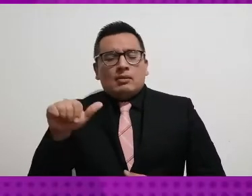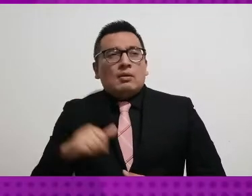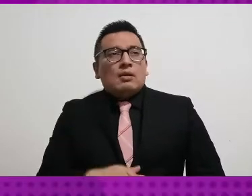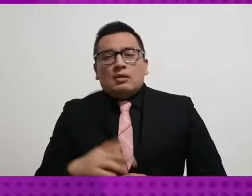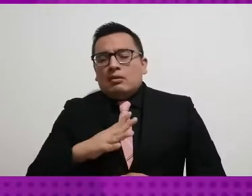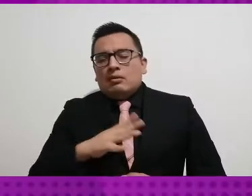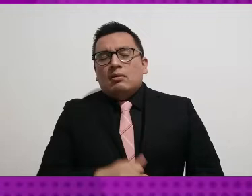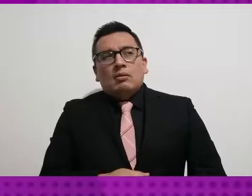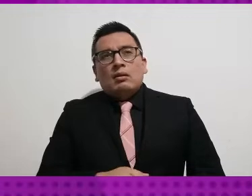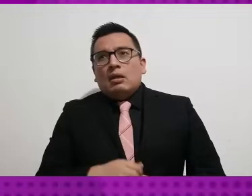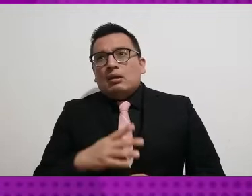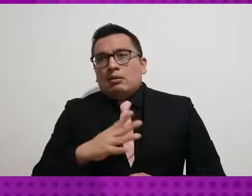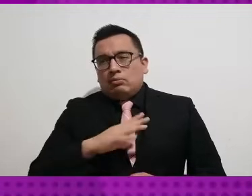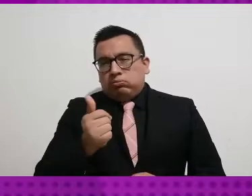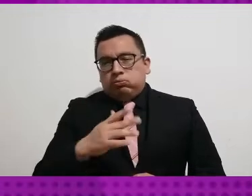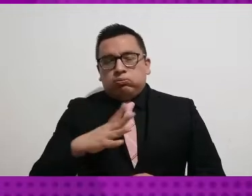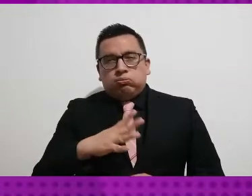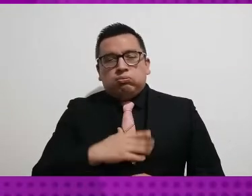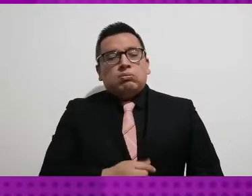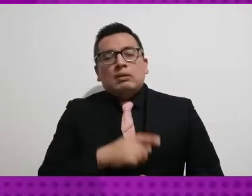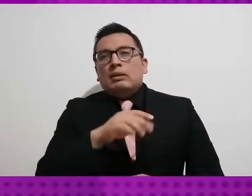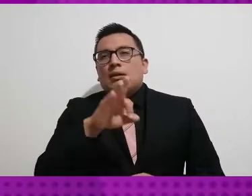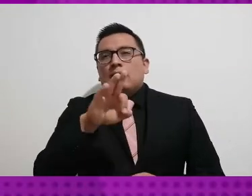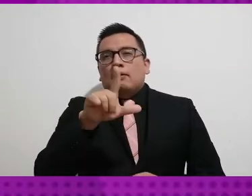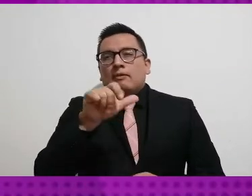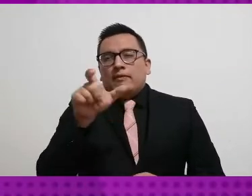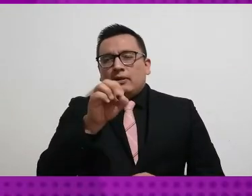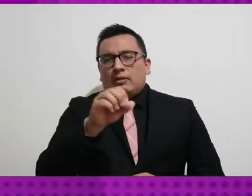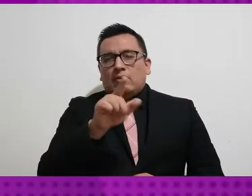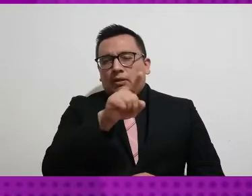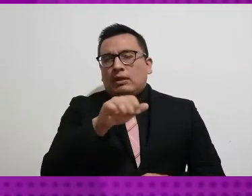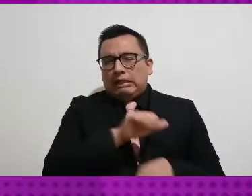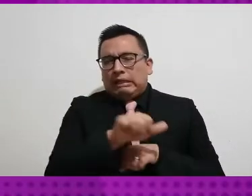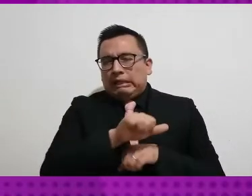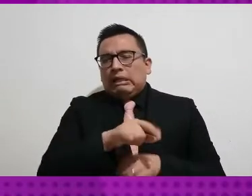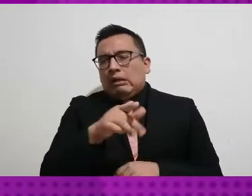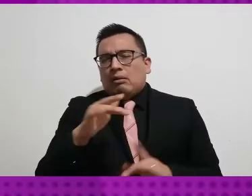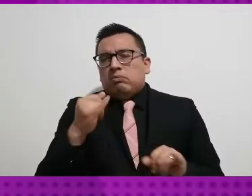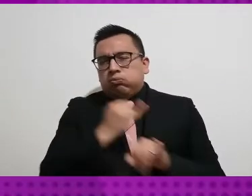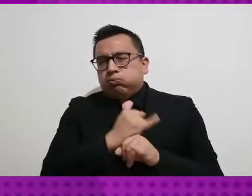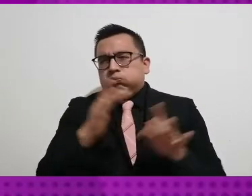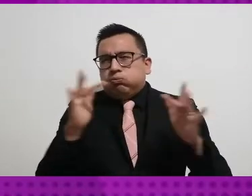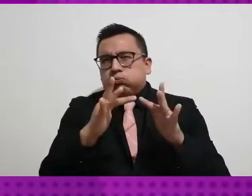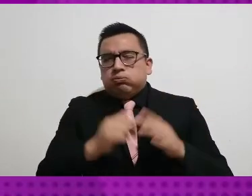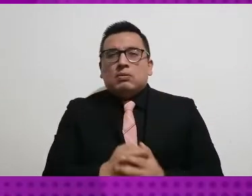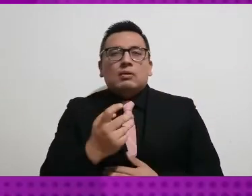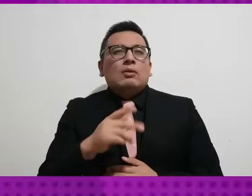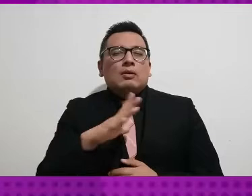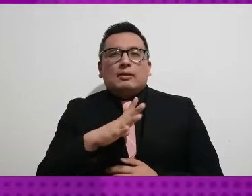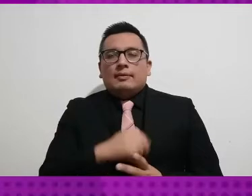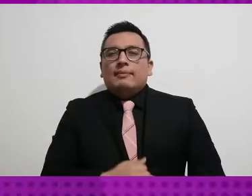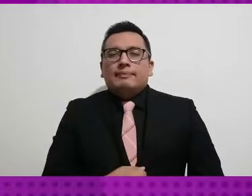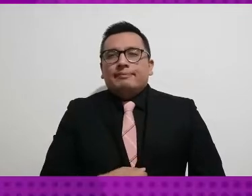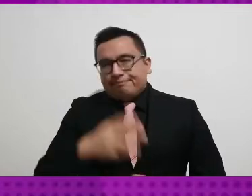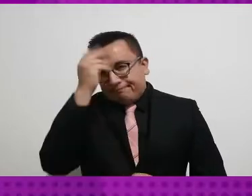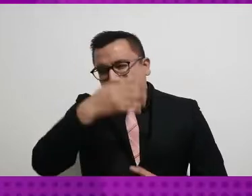hice un posgrado en Ciencia Política y Sociología en la Flaxo, Argentina. Es un posgrado, ese sí, virtual, pero es un posgrado que